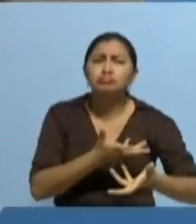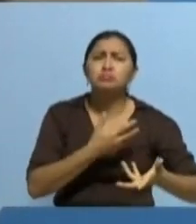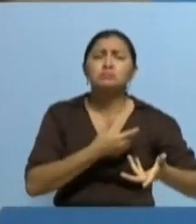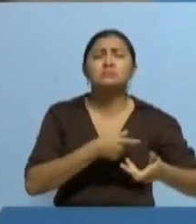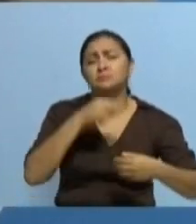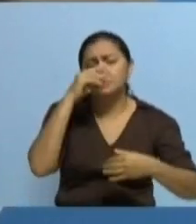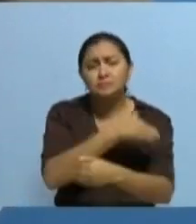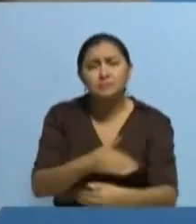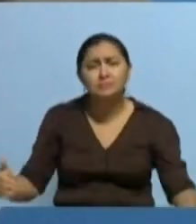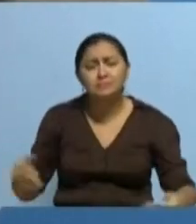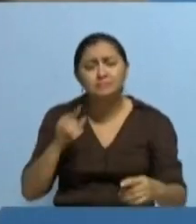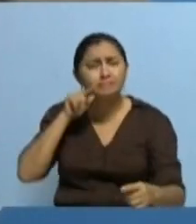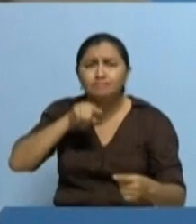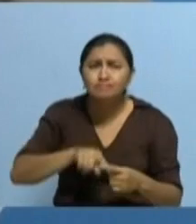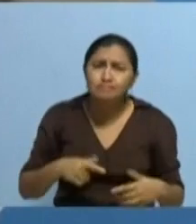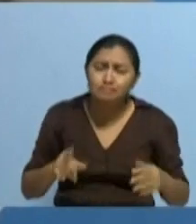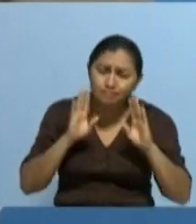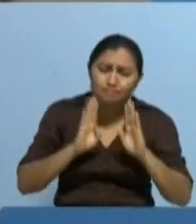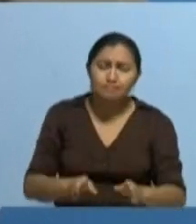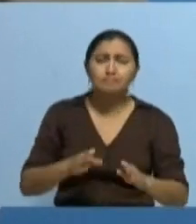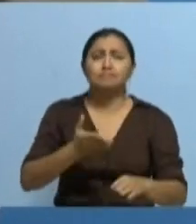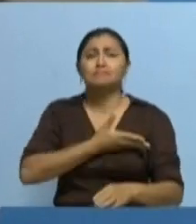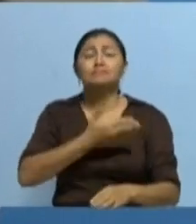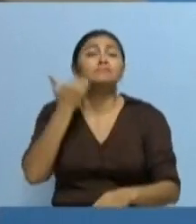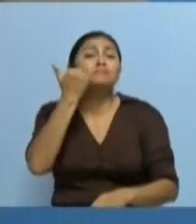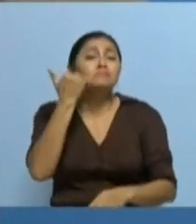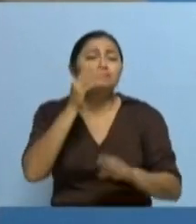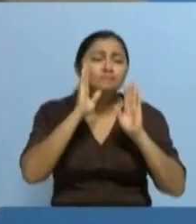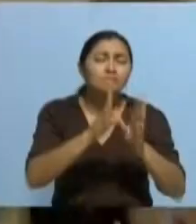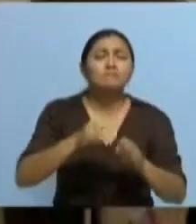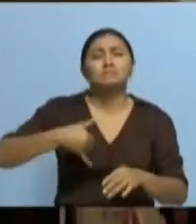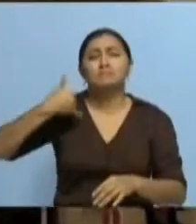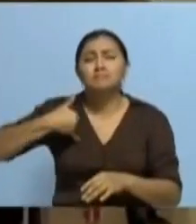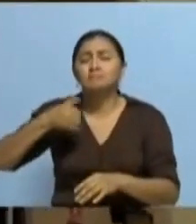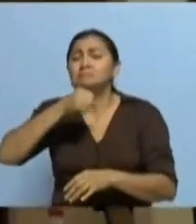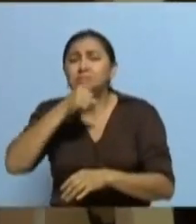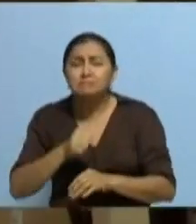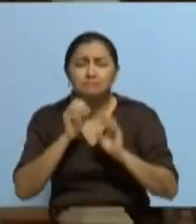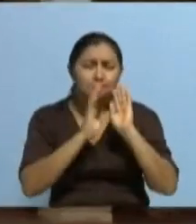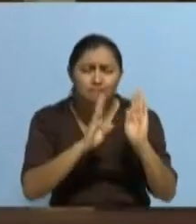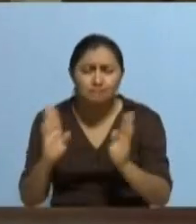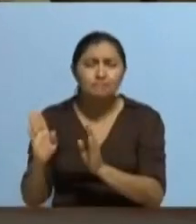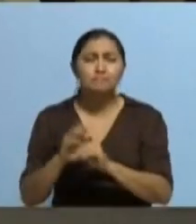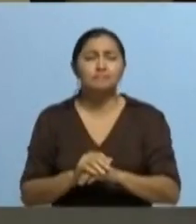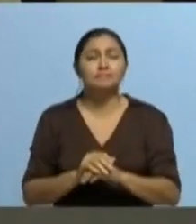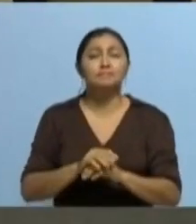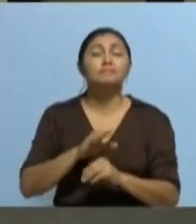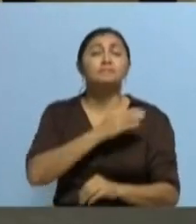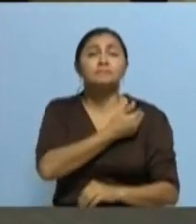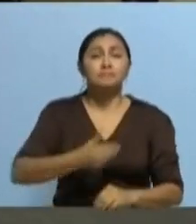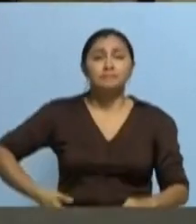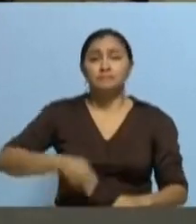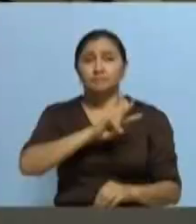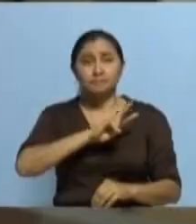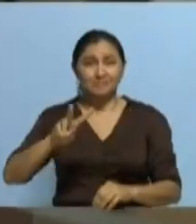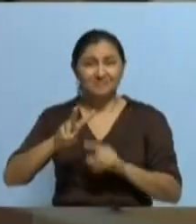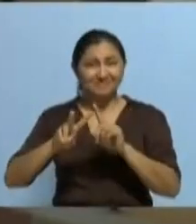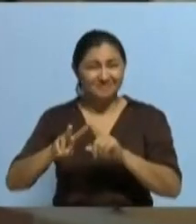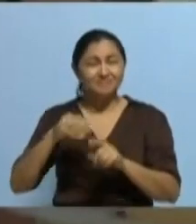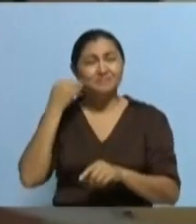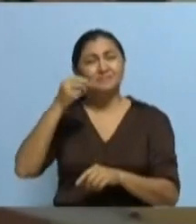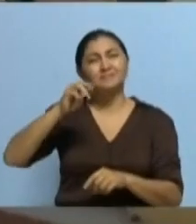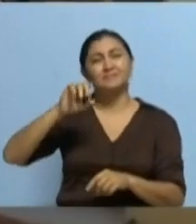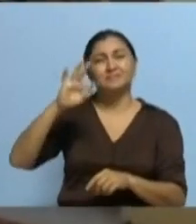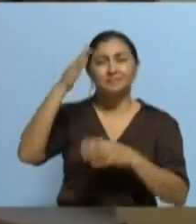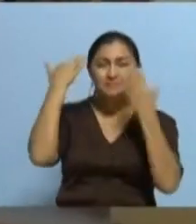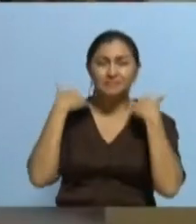nuestras mujeres, por nuestros jóvenes y sobre todo por los adultos mayores. La vicepresidenta de la República, Marta Lucía Ramírez, y